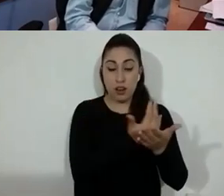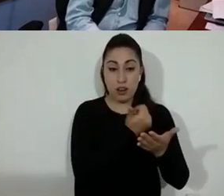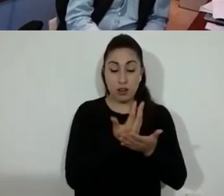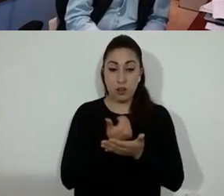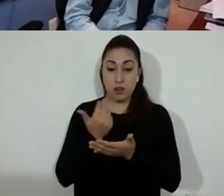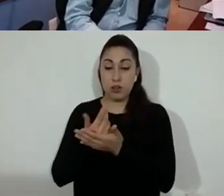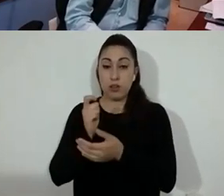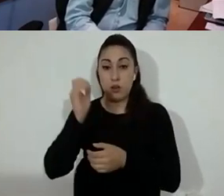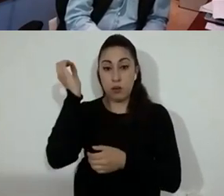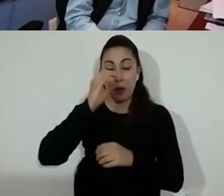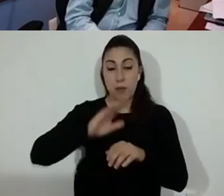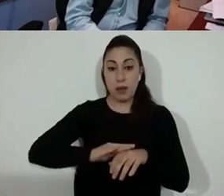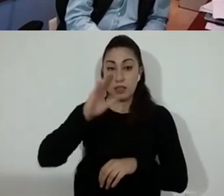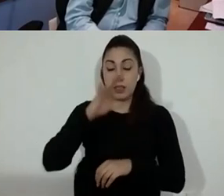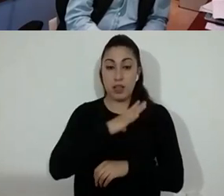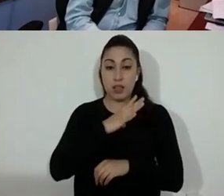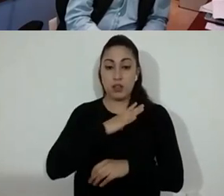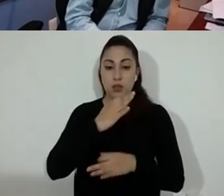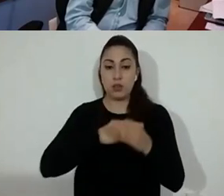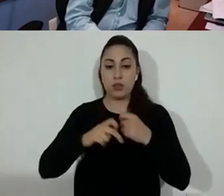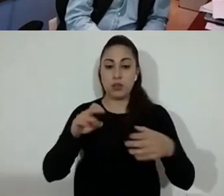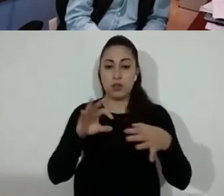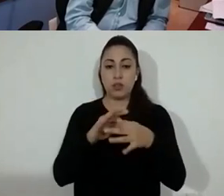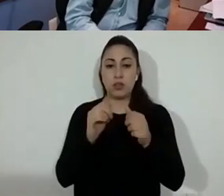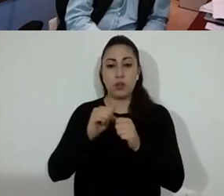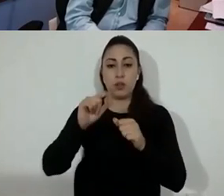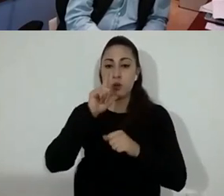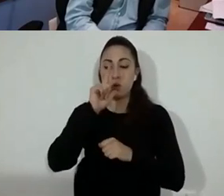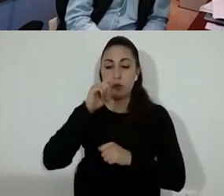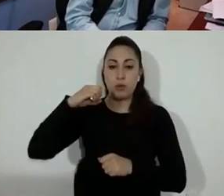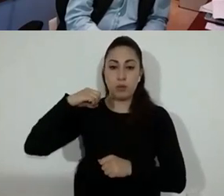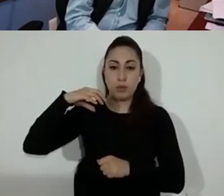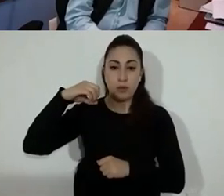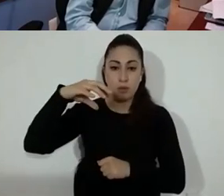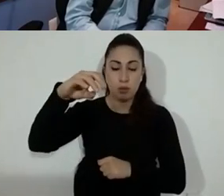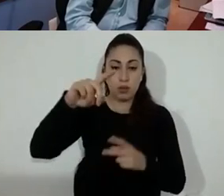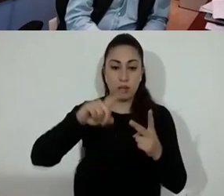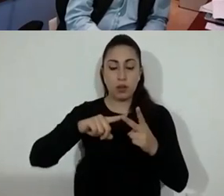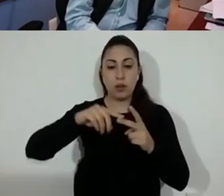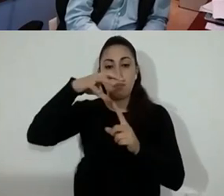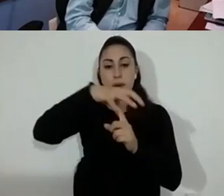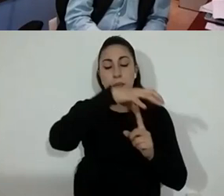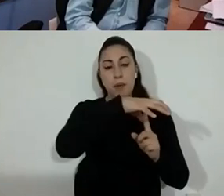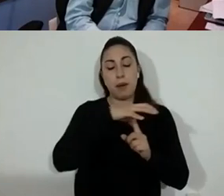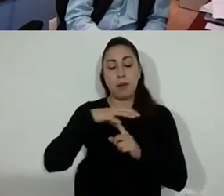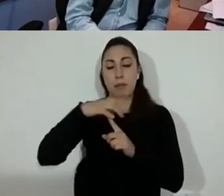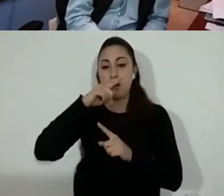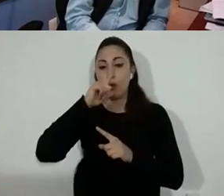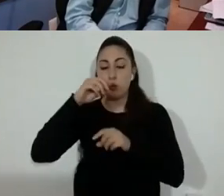opiniones están relacionados con alumbrado público, luminarias, lámparas.